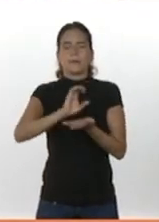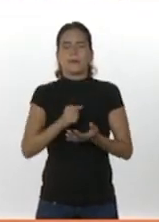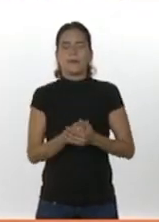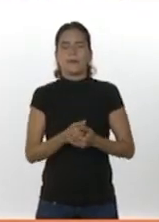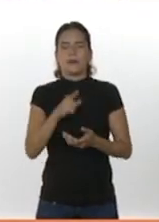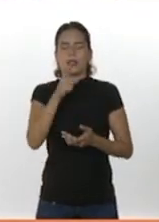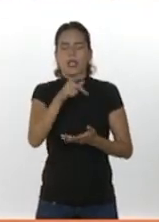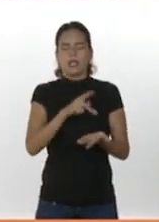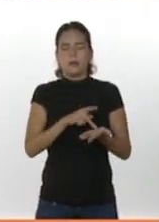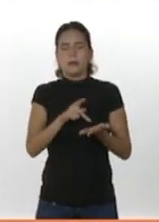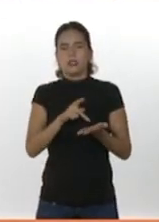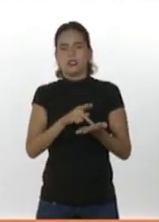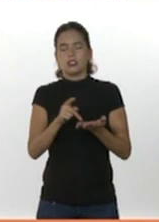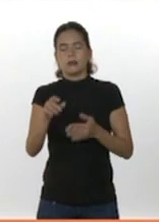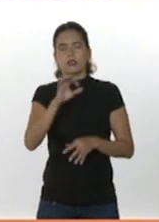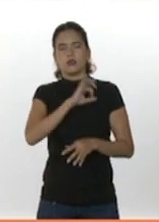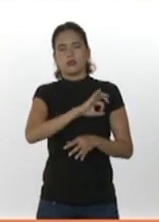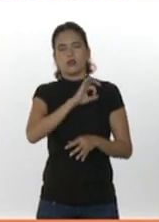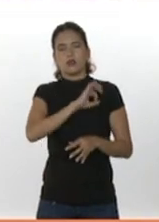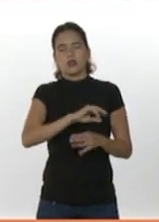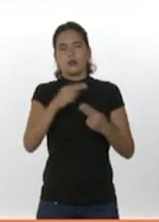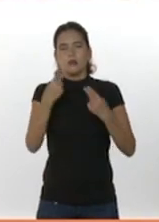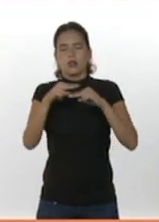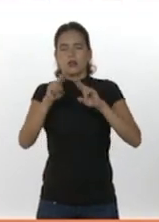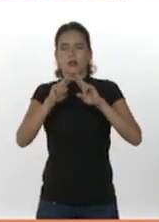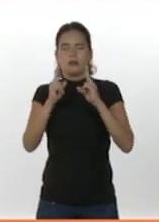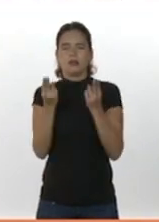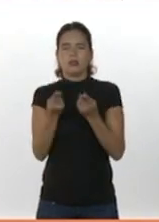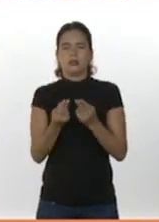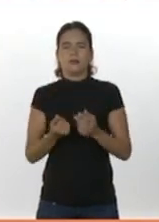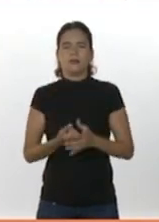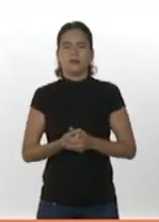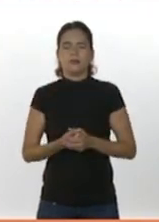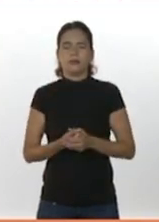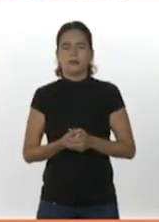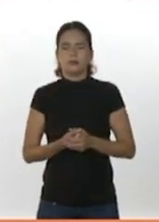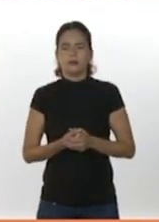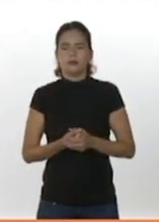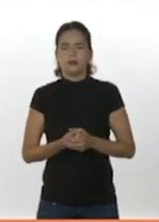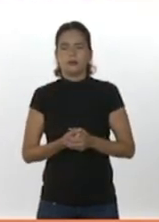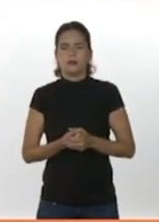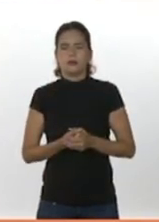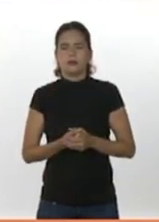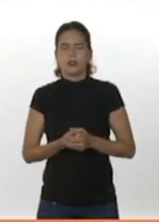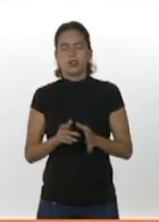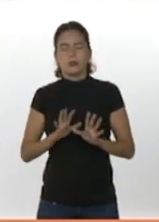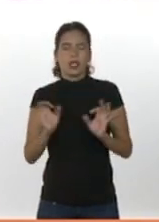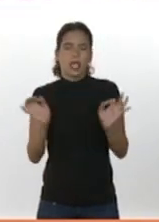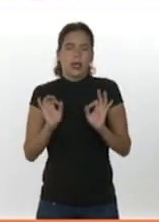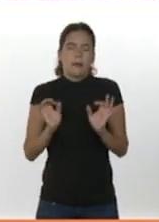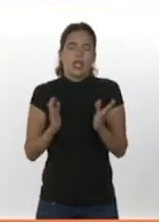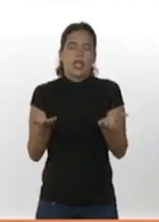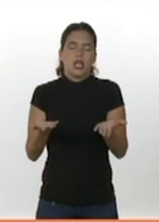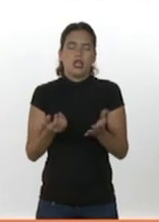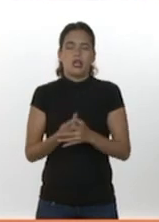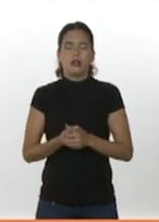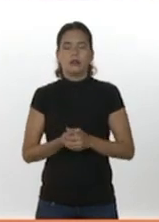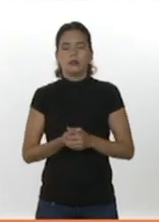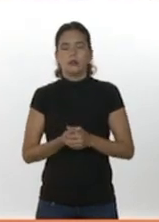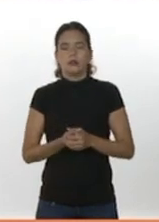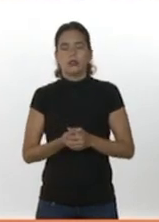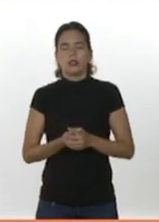esa participación social, pero a nivel mundial. Entonces, no me queda más